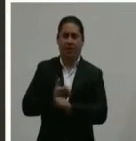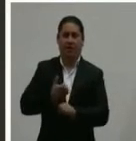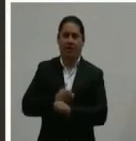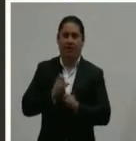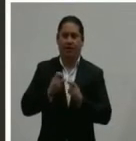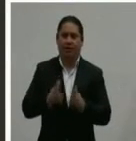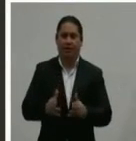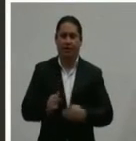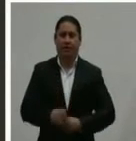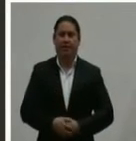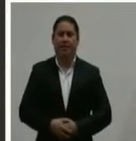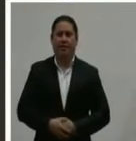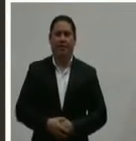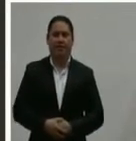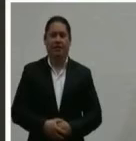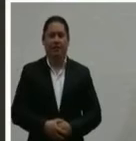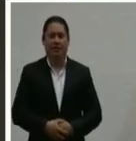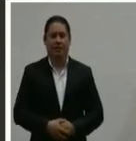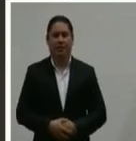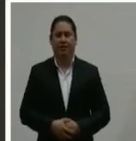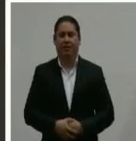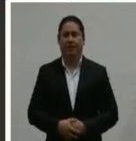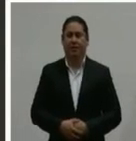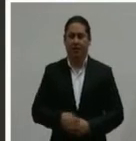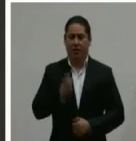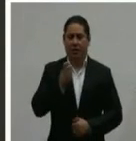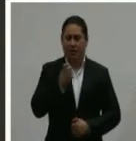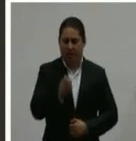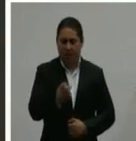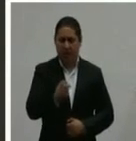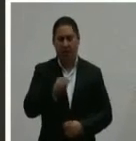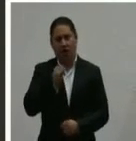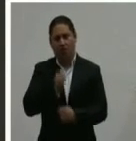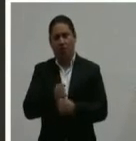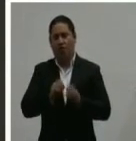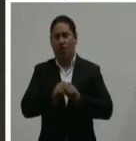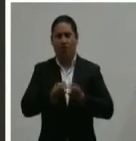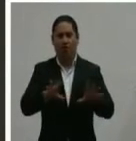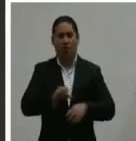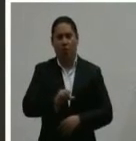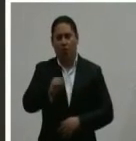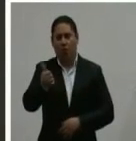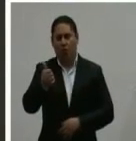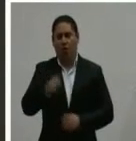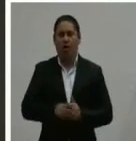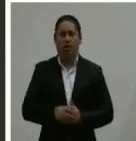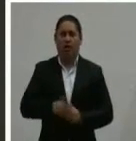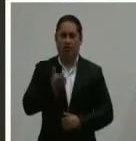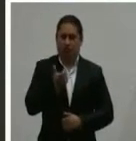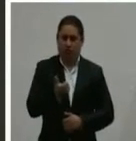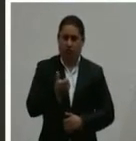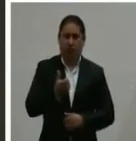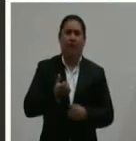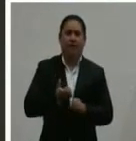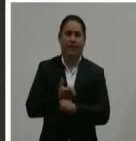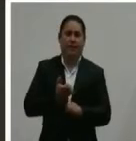Chiapas. Esta y otras informaciones contenidas en la cuenta pública